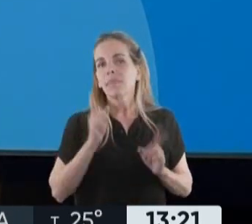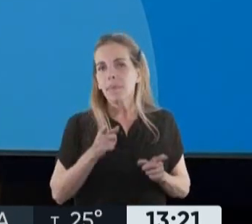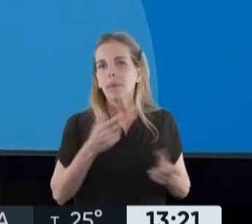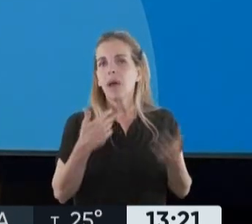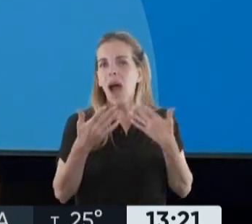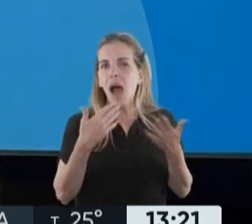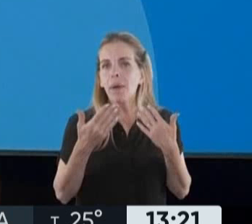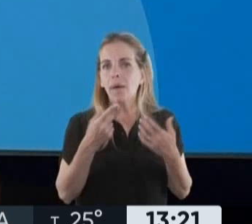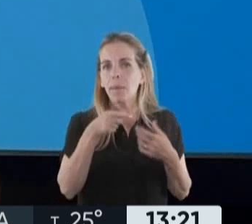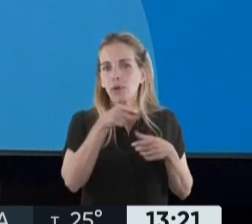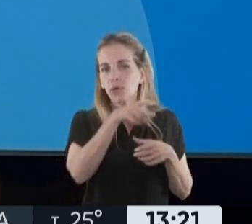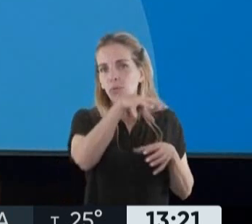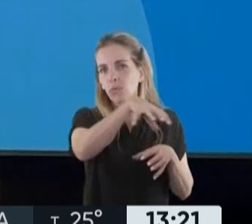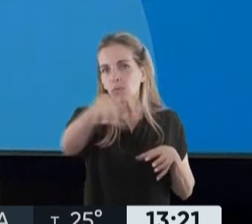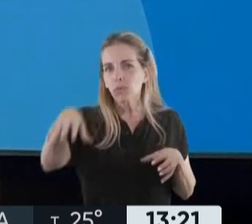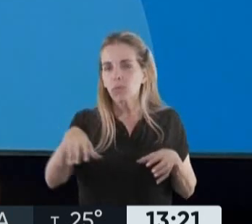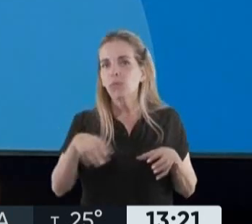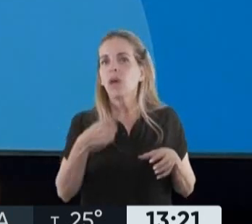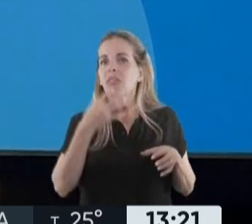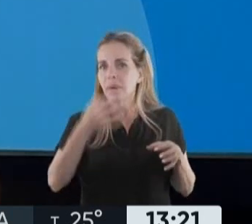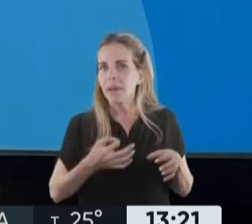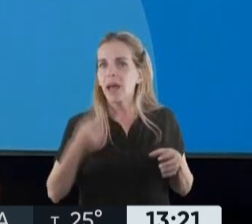ese escenario ha empezado a despejarse.